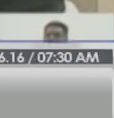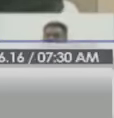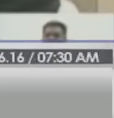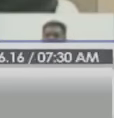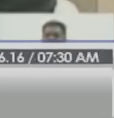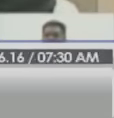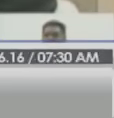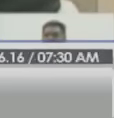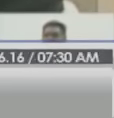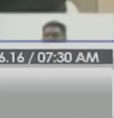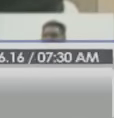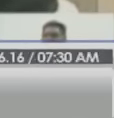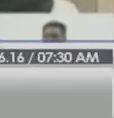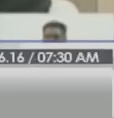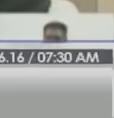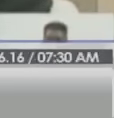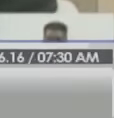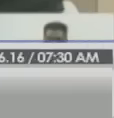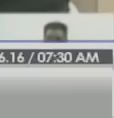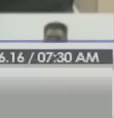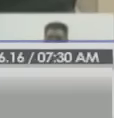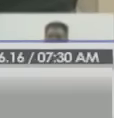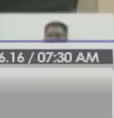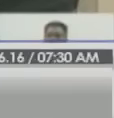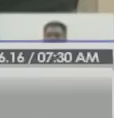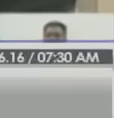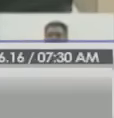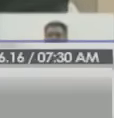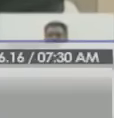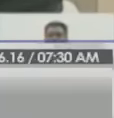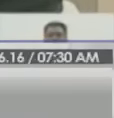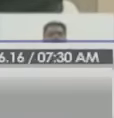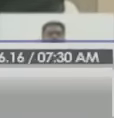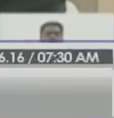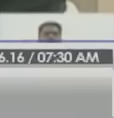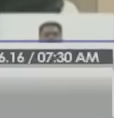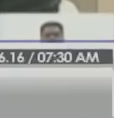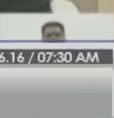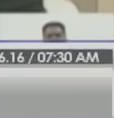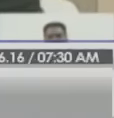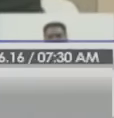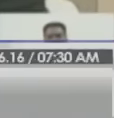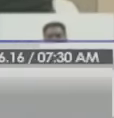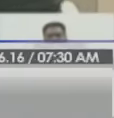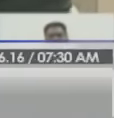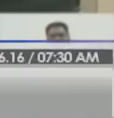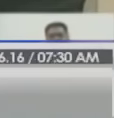democratización. Ahí se está hablando prácticamente de eliminar los medios comunitarios. Ahí se prácticamente, con